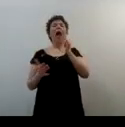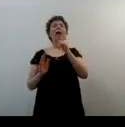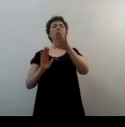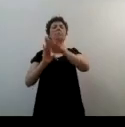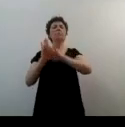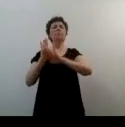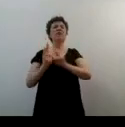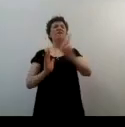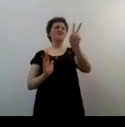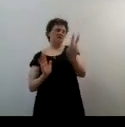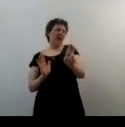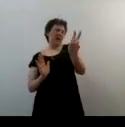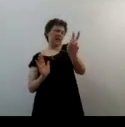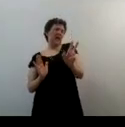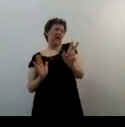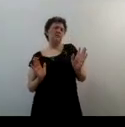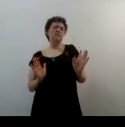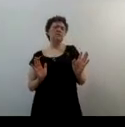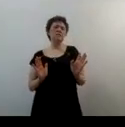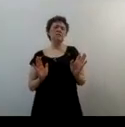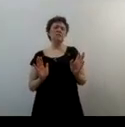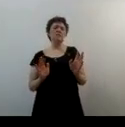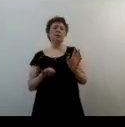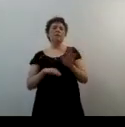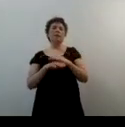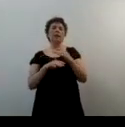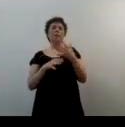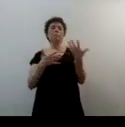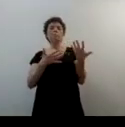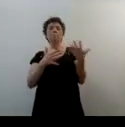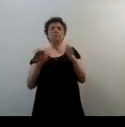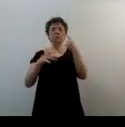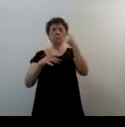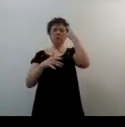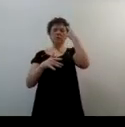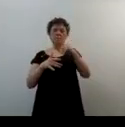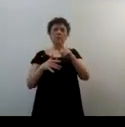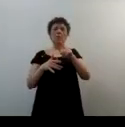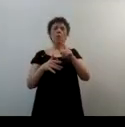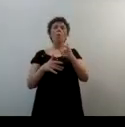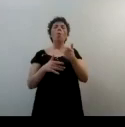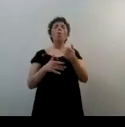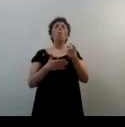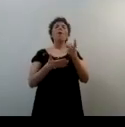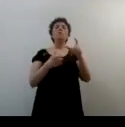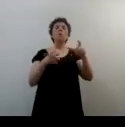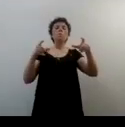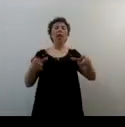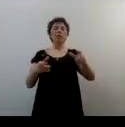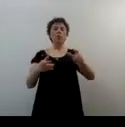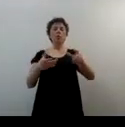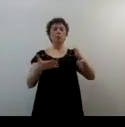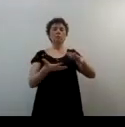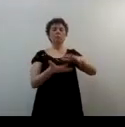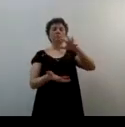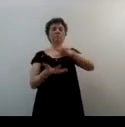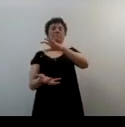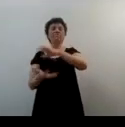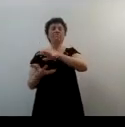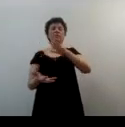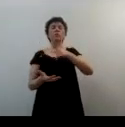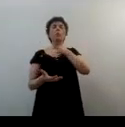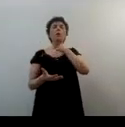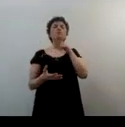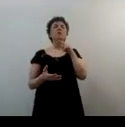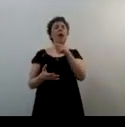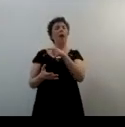válidas a la hora de valorar cuánto tiene que contener un plato, y una que me gusta mucho a mí es